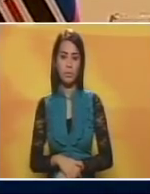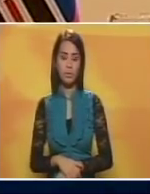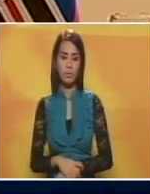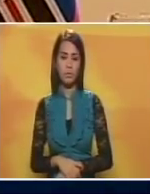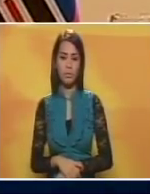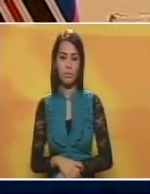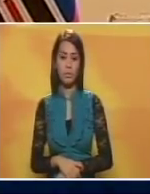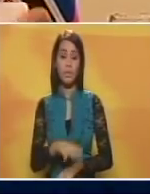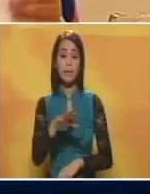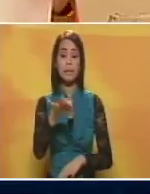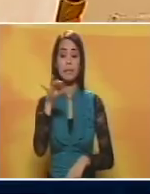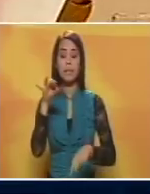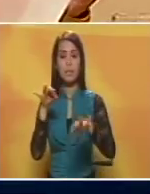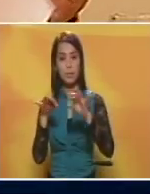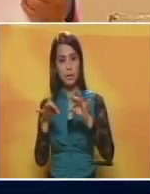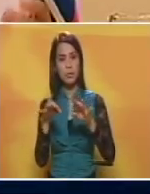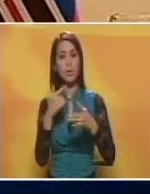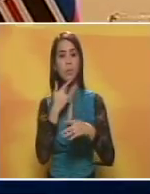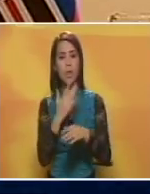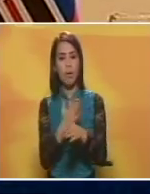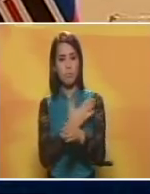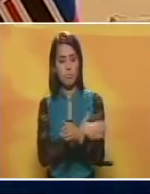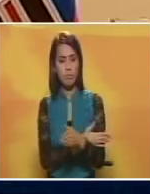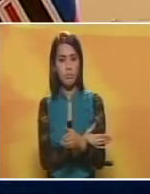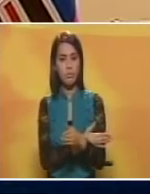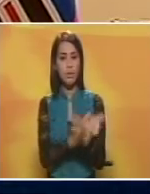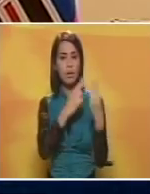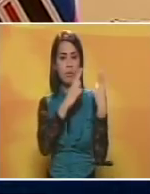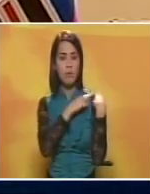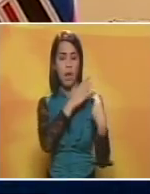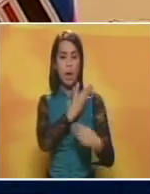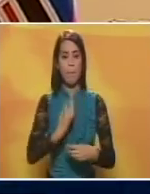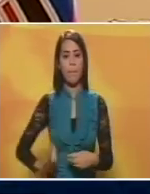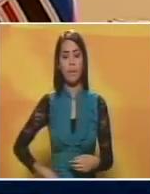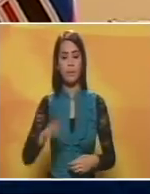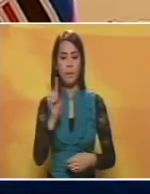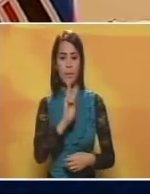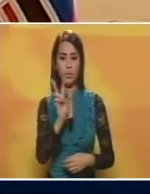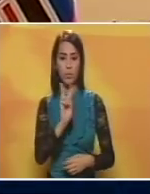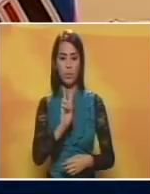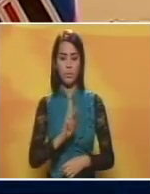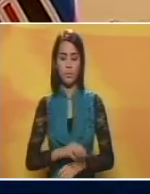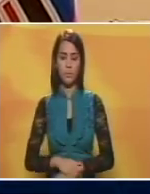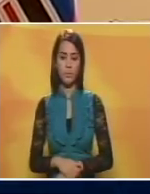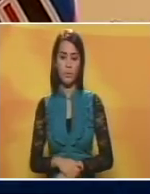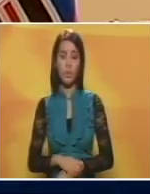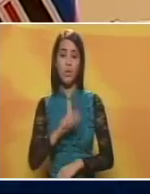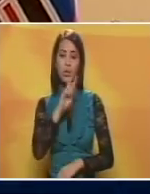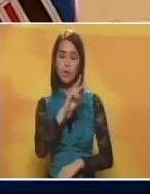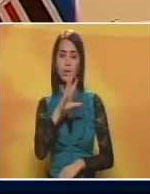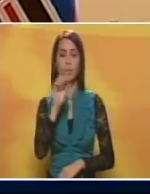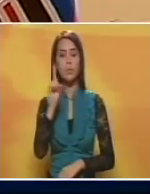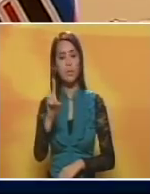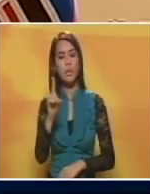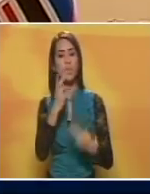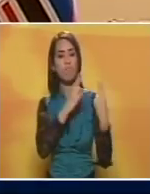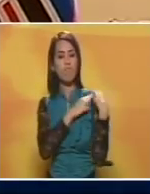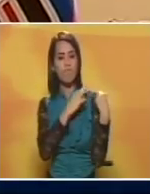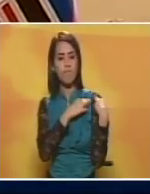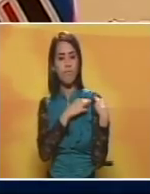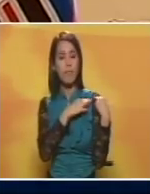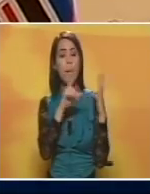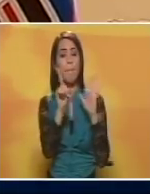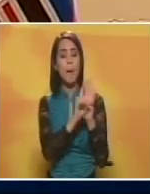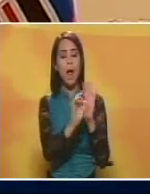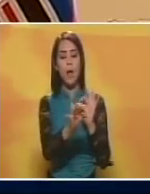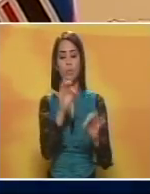Se elige, como ya acabo de decir, cargo de presidente de la República y 251 cargos para